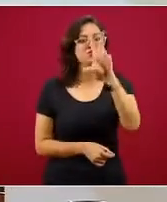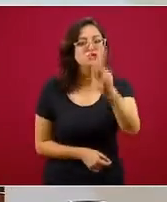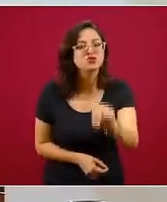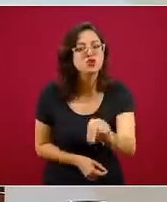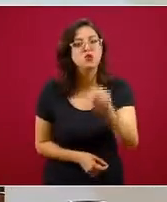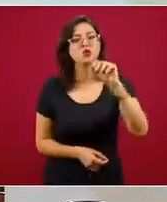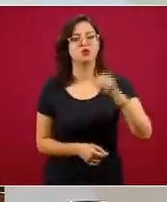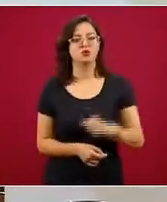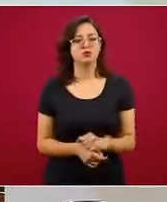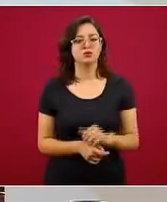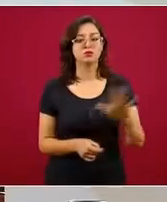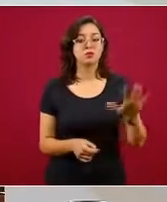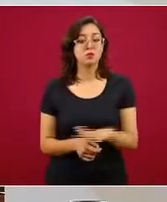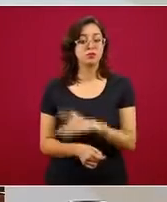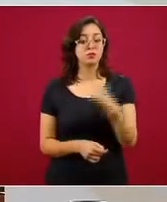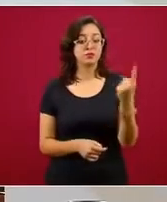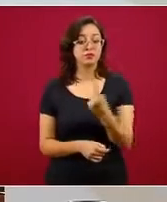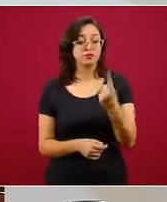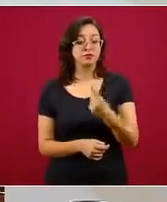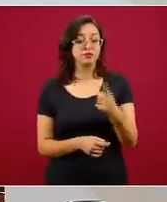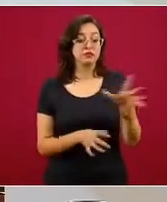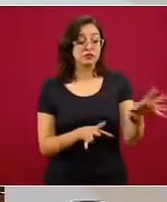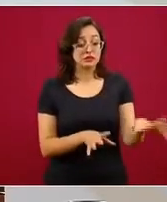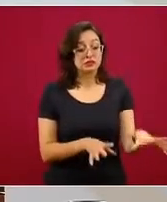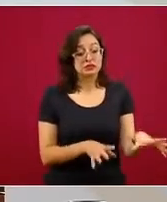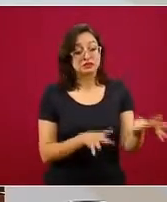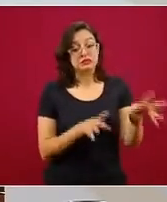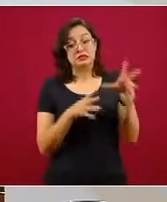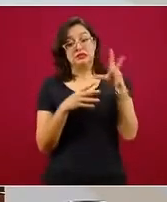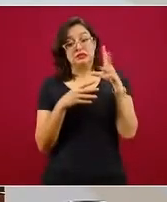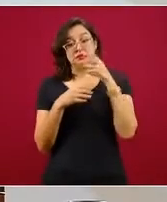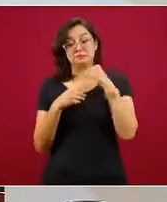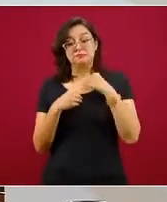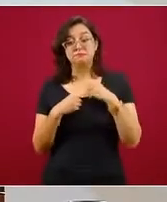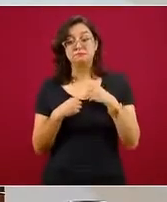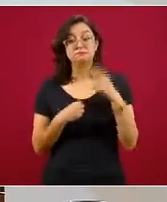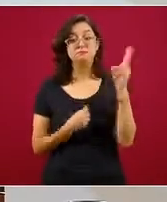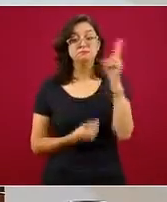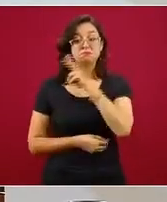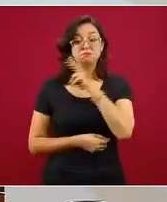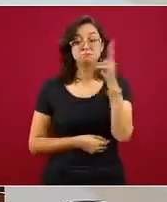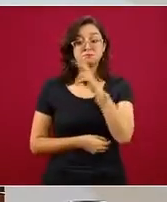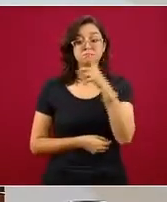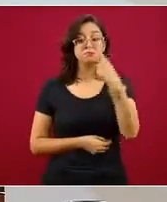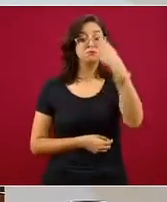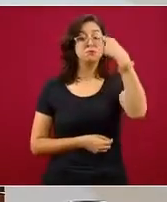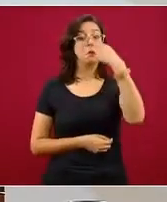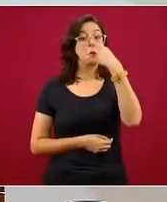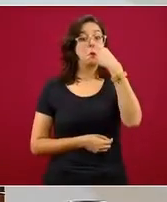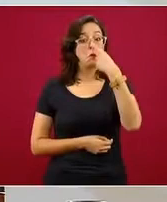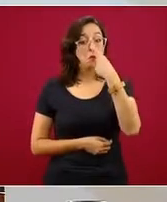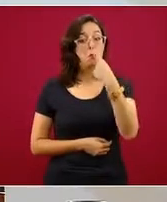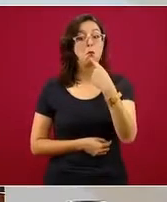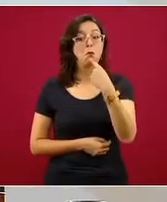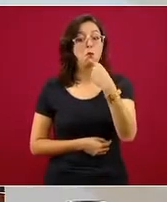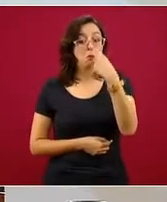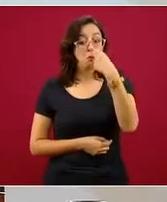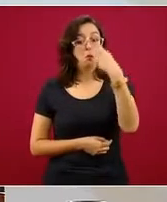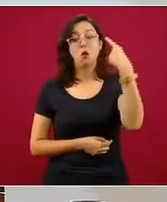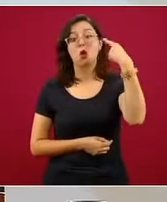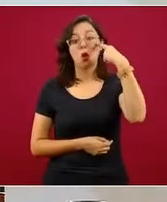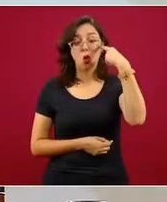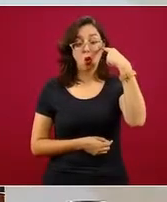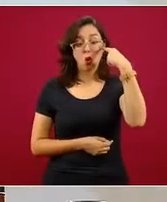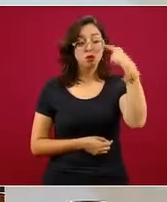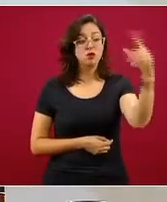virus, cuando entra, el virus SARS-CoV-2, cuando entra al organismo por las vías ya conocidas, boca, nariz y